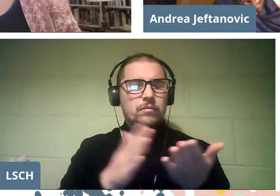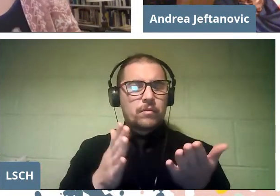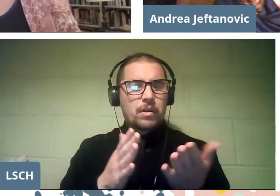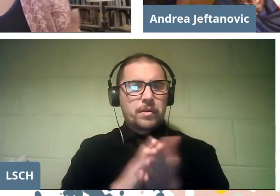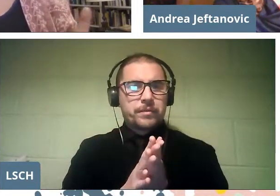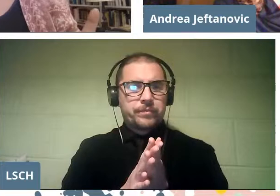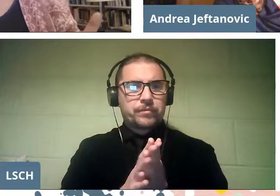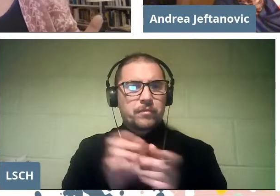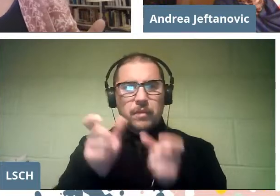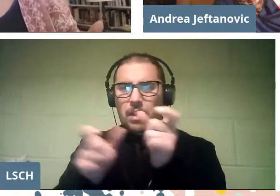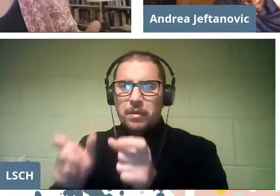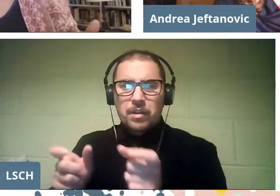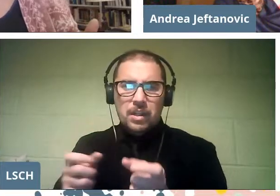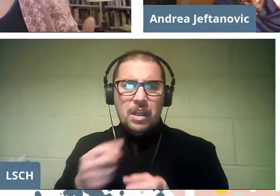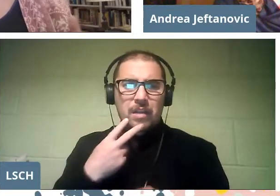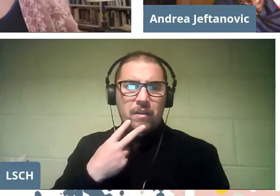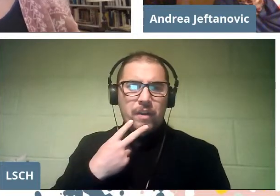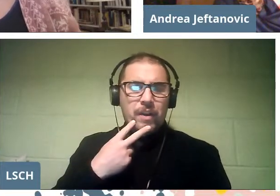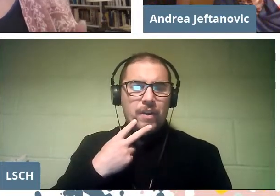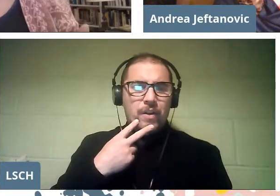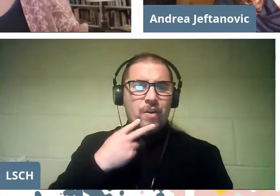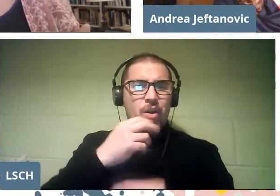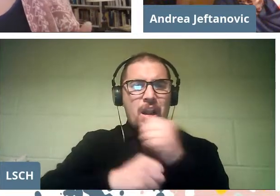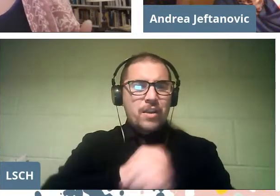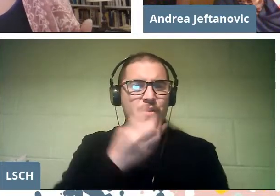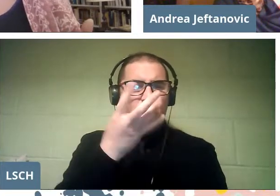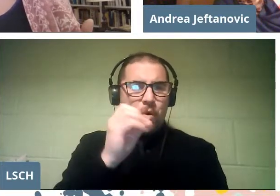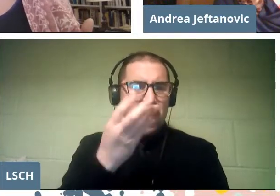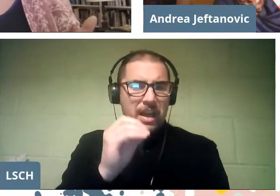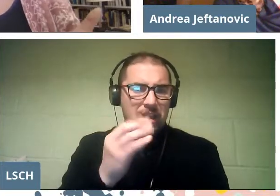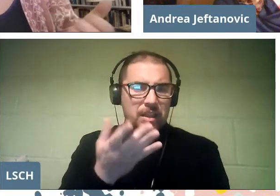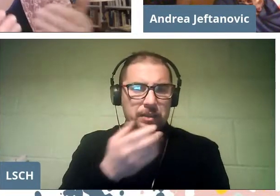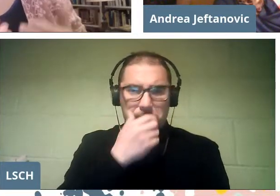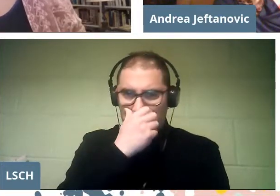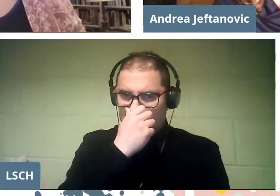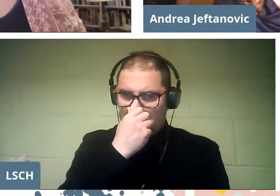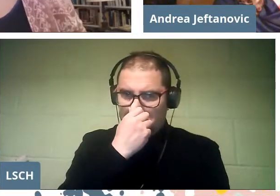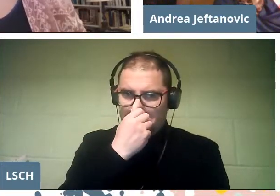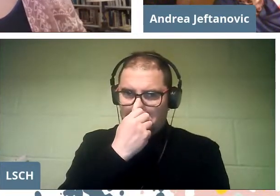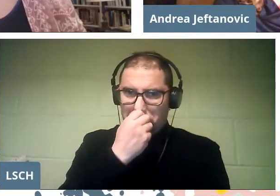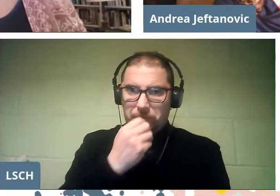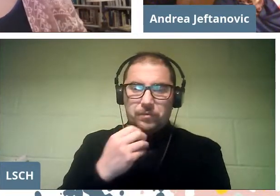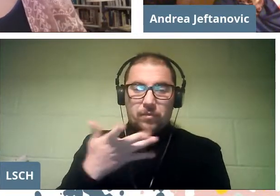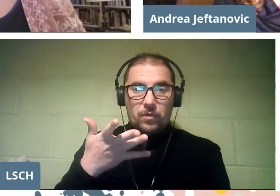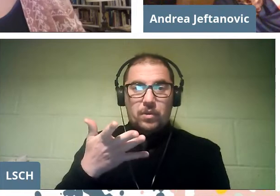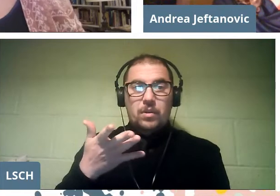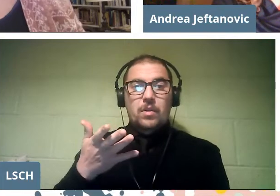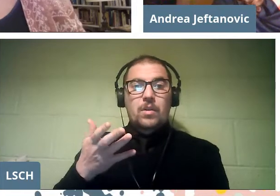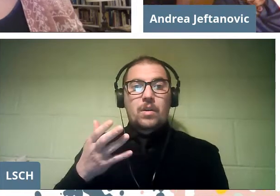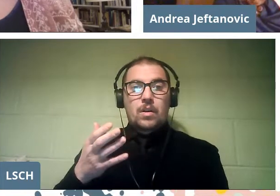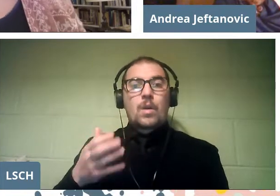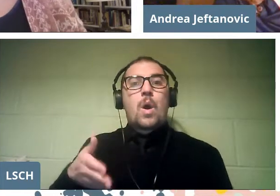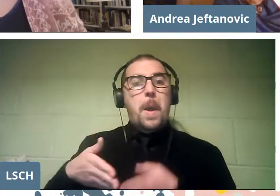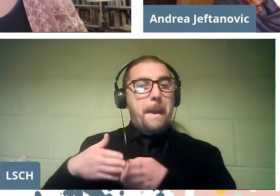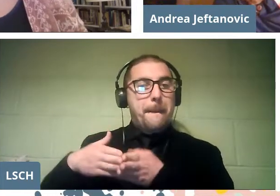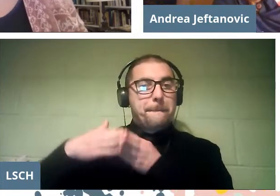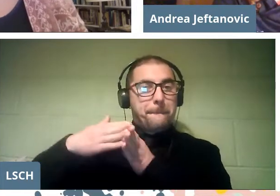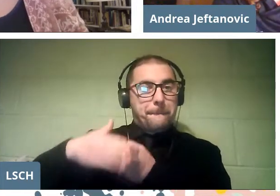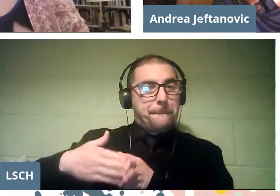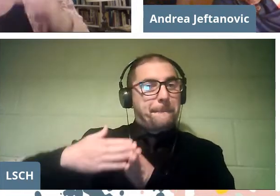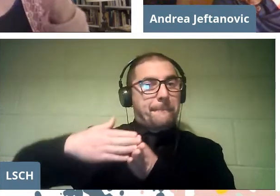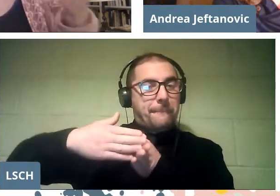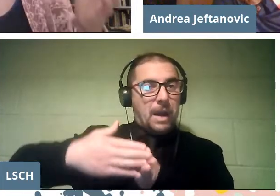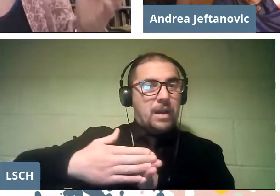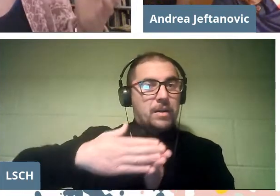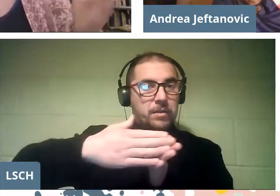la gente que vivió hasta la década del 40, cuando tuvieron que atravesar en barco.